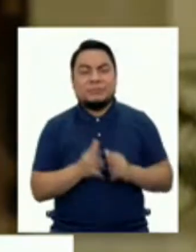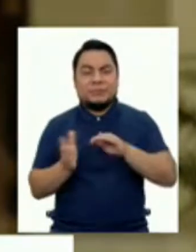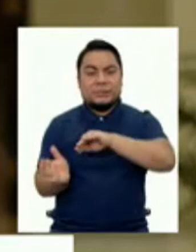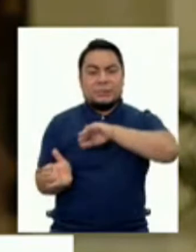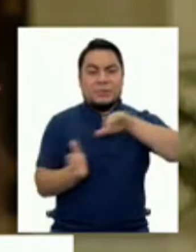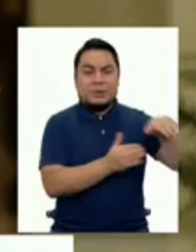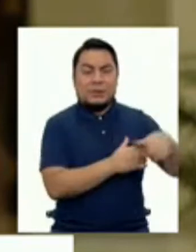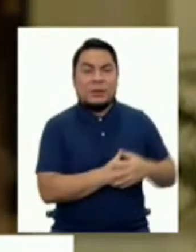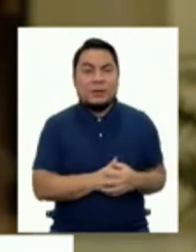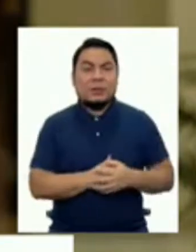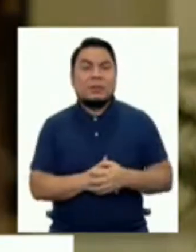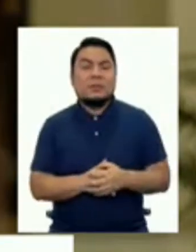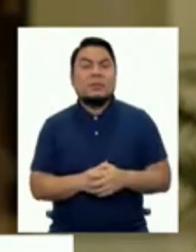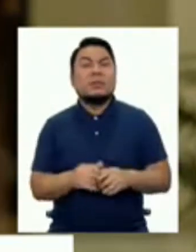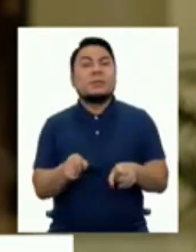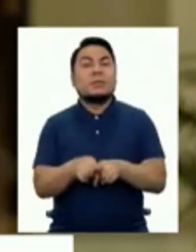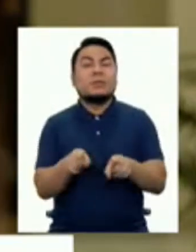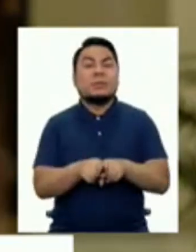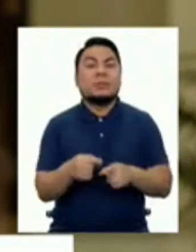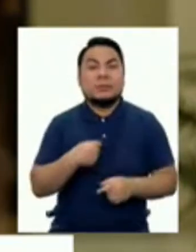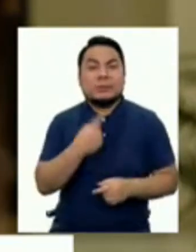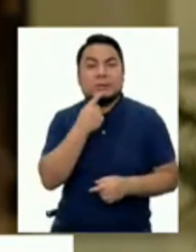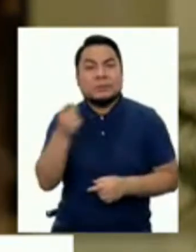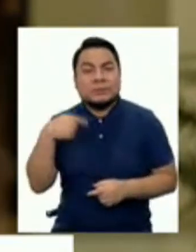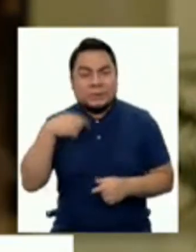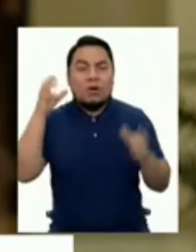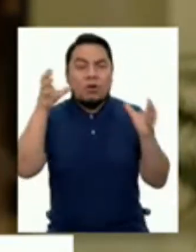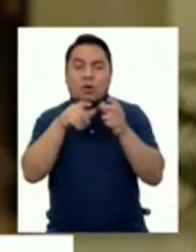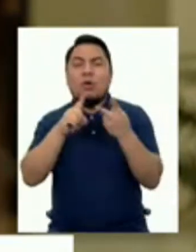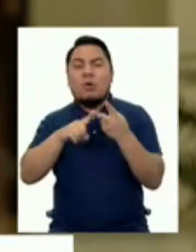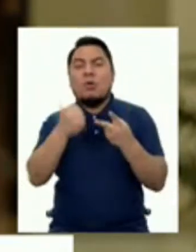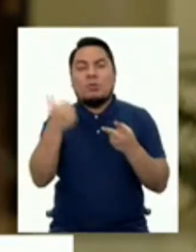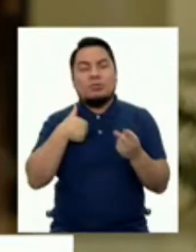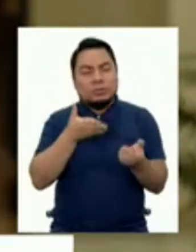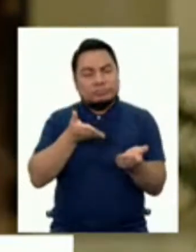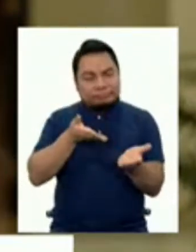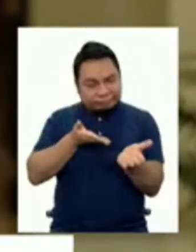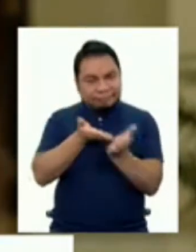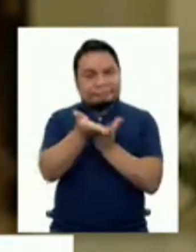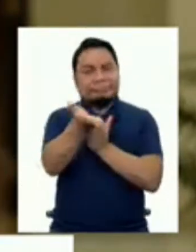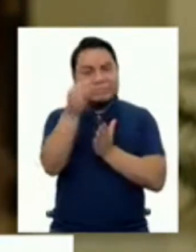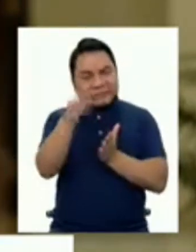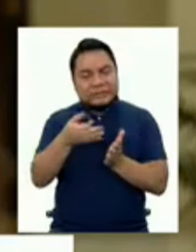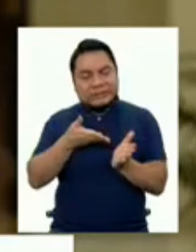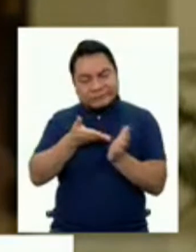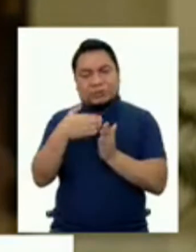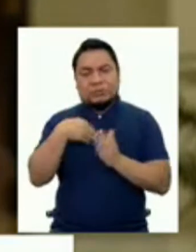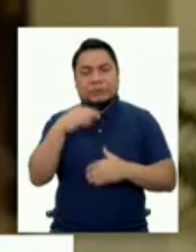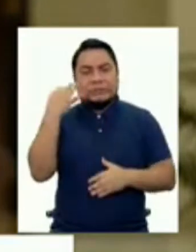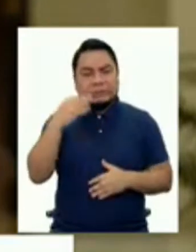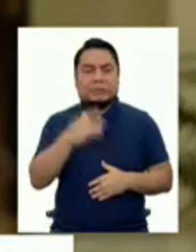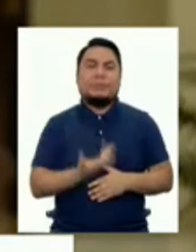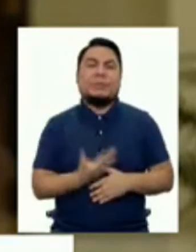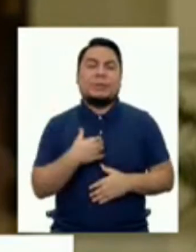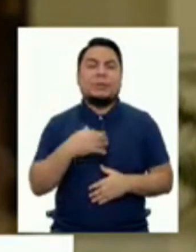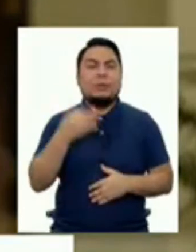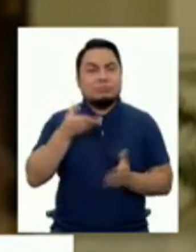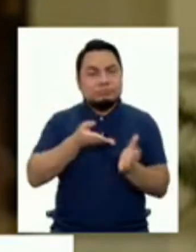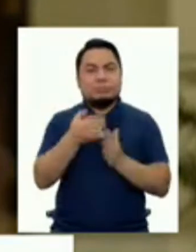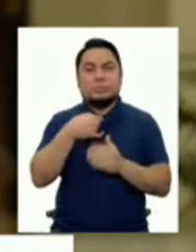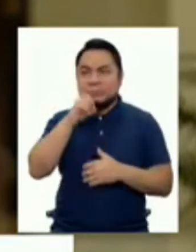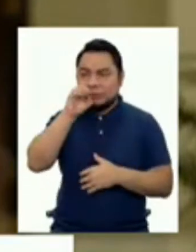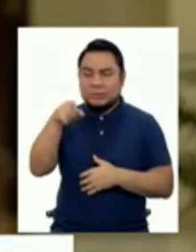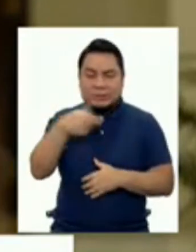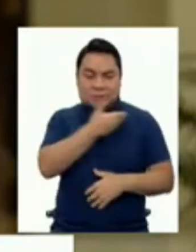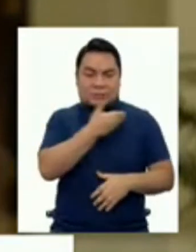hablando del Congreso y siempre con la sinceridad y franqueza que caracteriza a